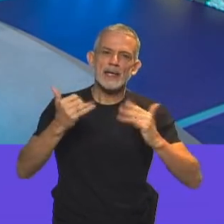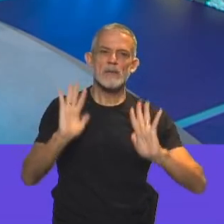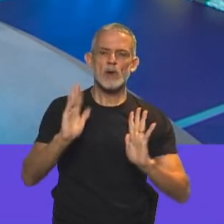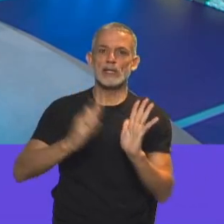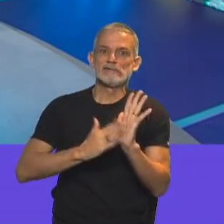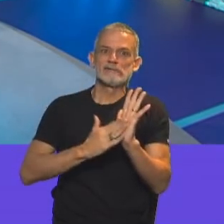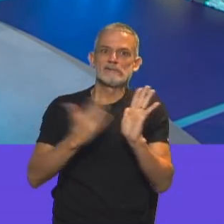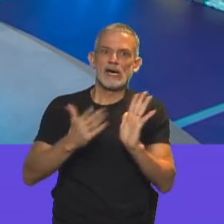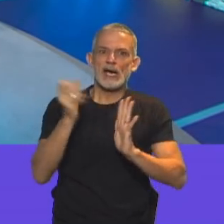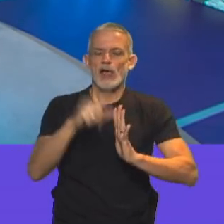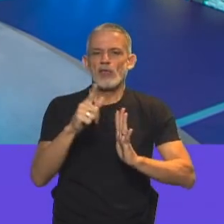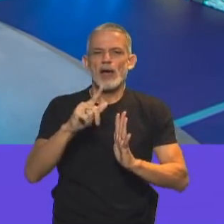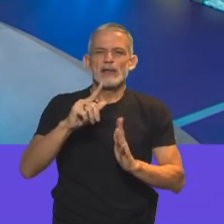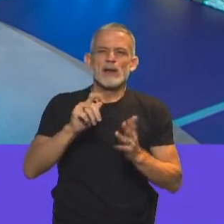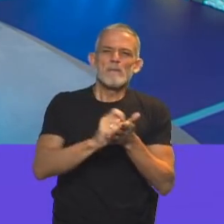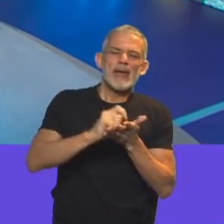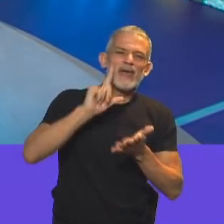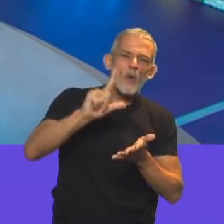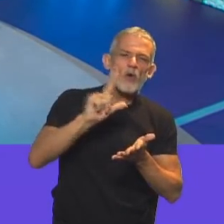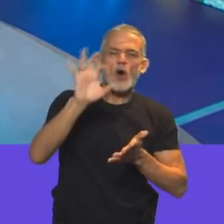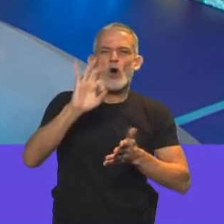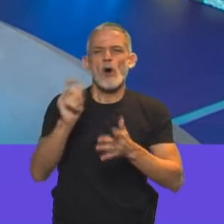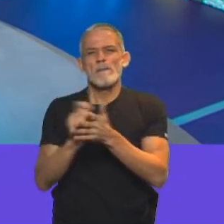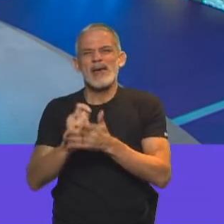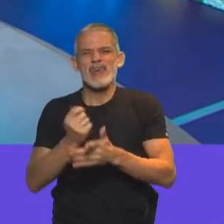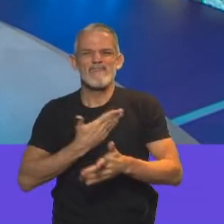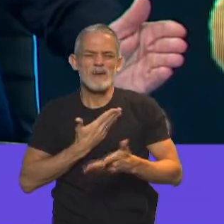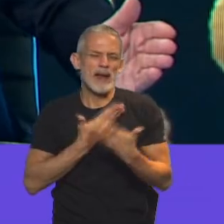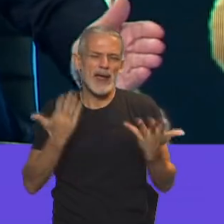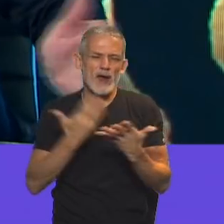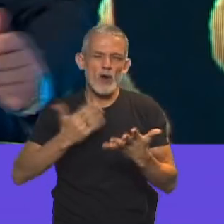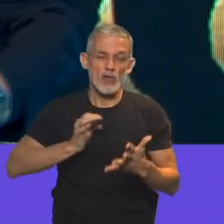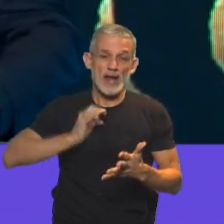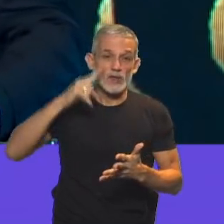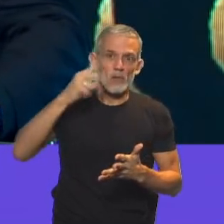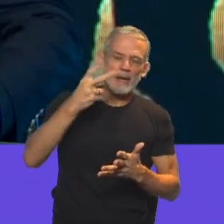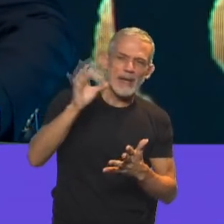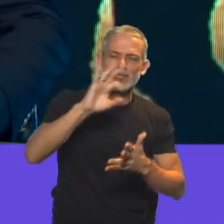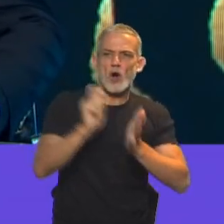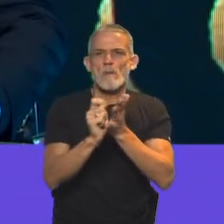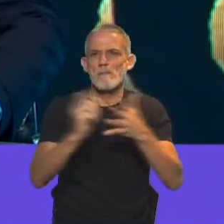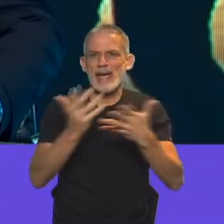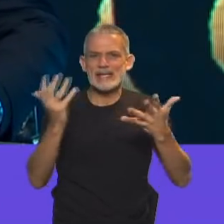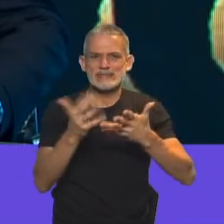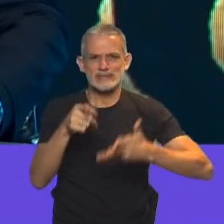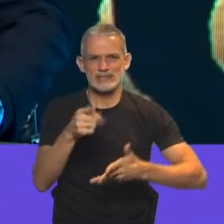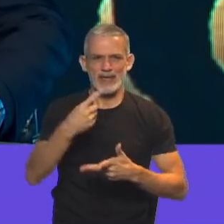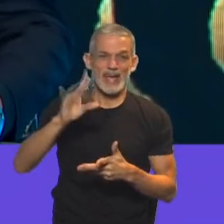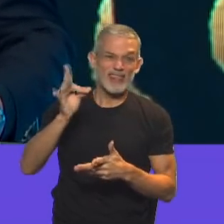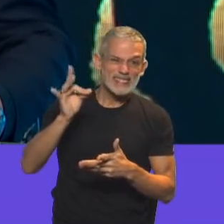acreditar qué el mes de julio y no no sea el mes de febrero del 2020 o al mes de diciembre